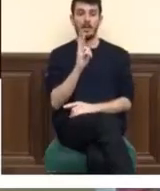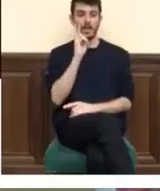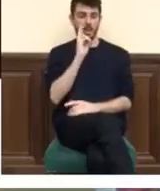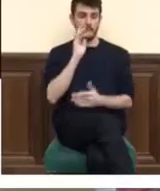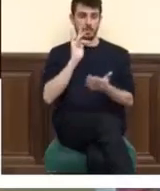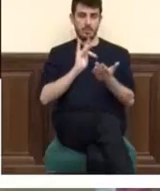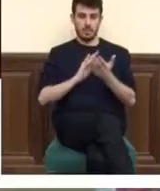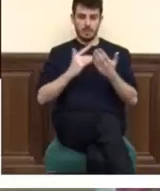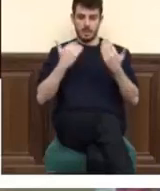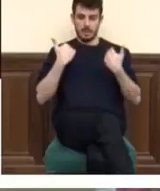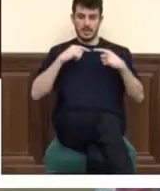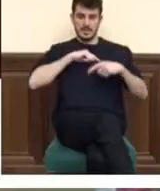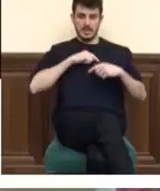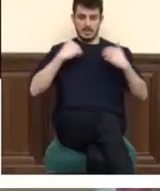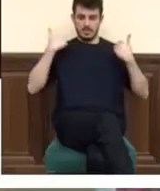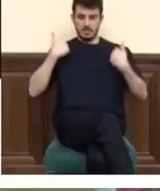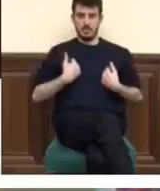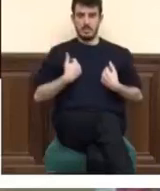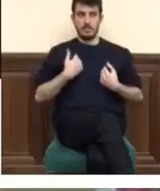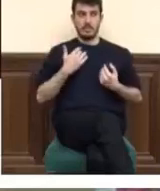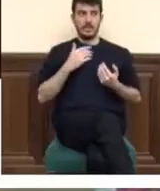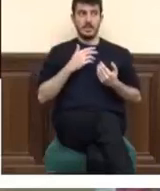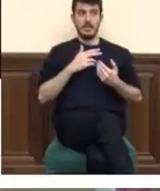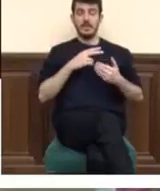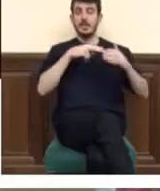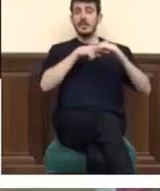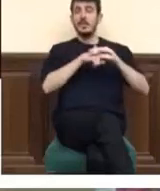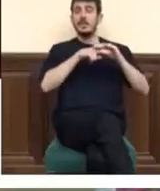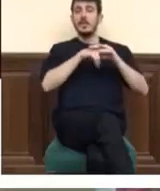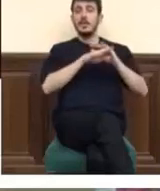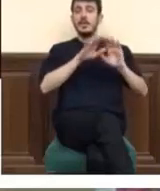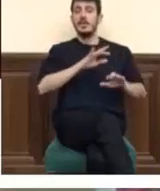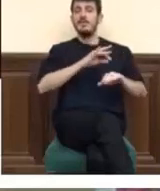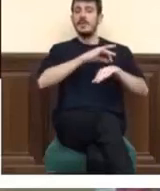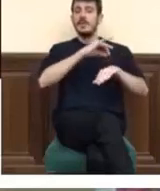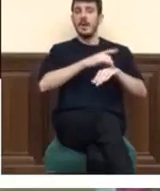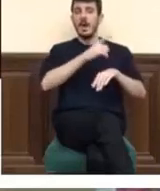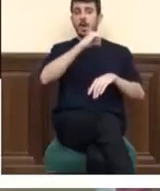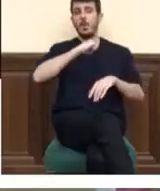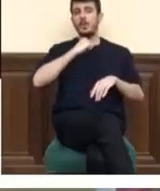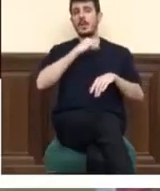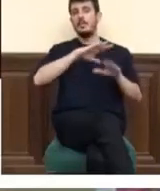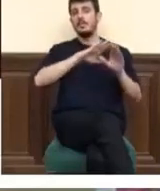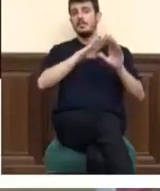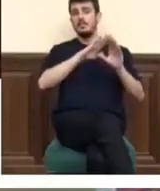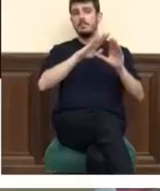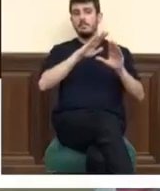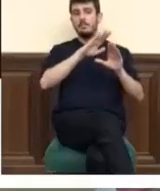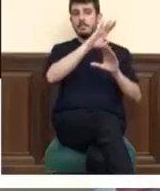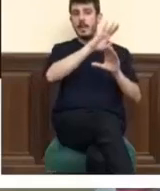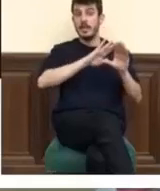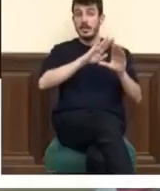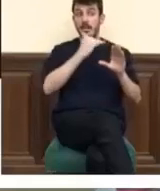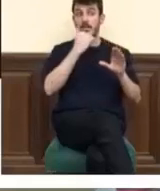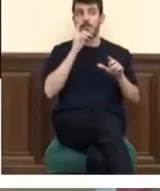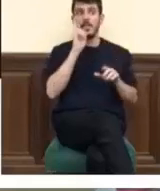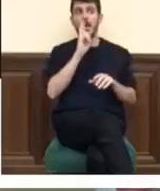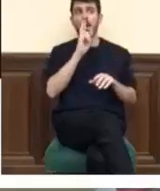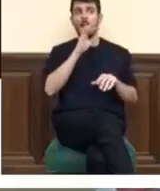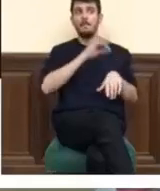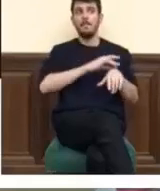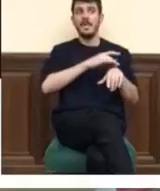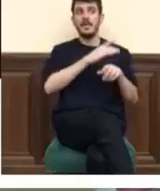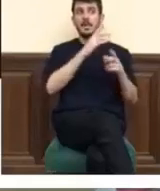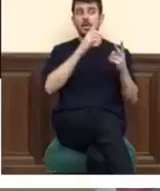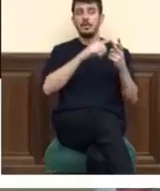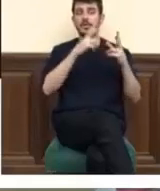enferma, cómo estando ingresada enferma en ese hospital madrileño, que vea en primera persona cómo médicos, cómo